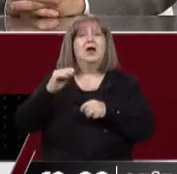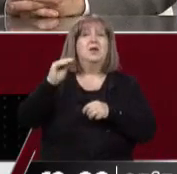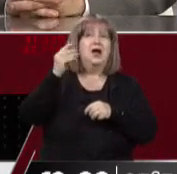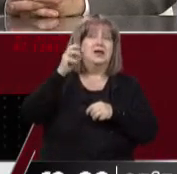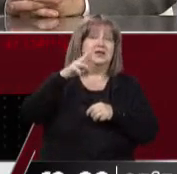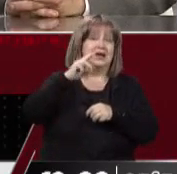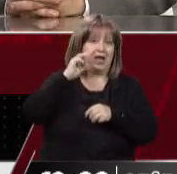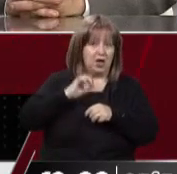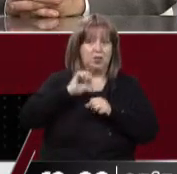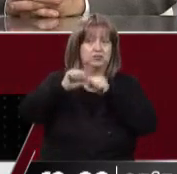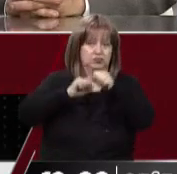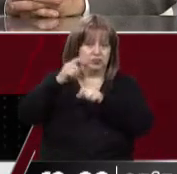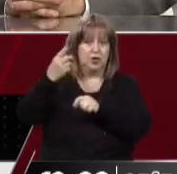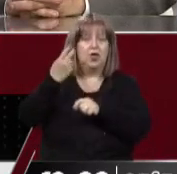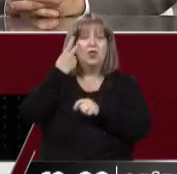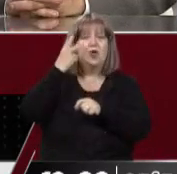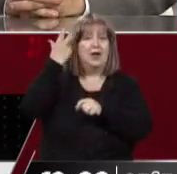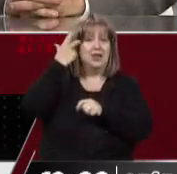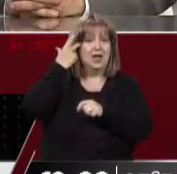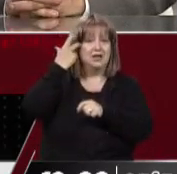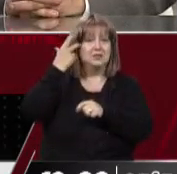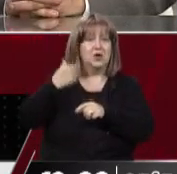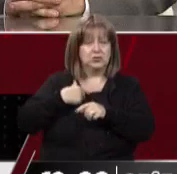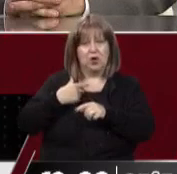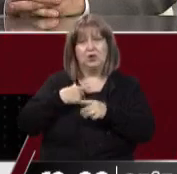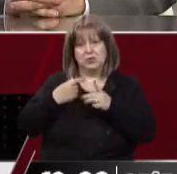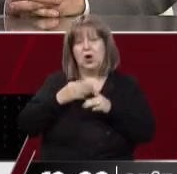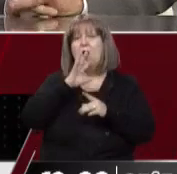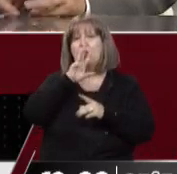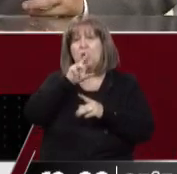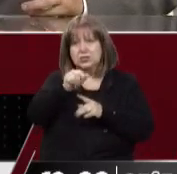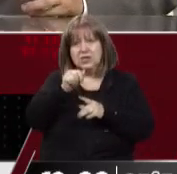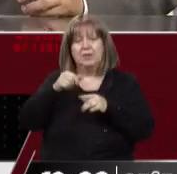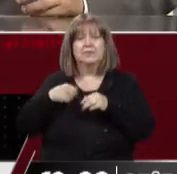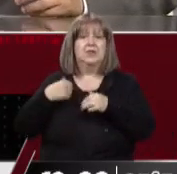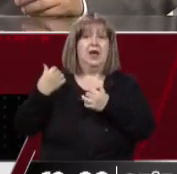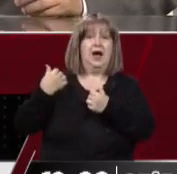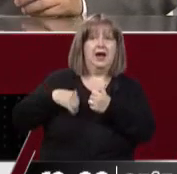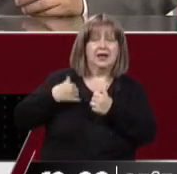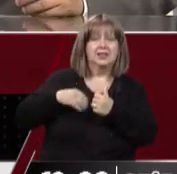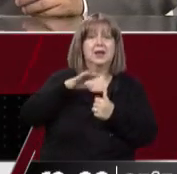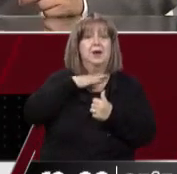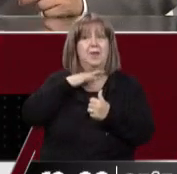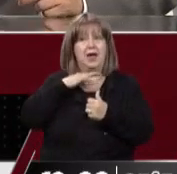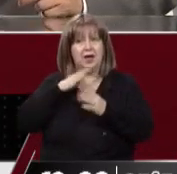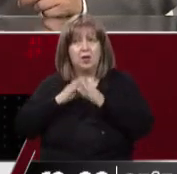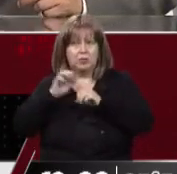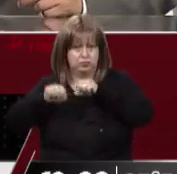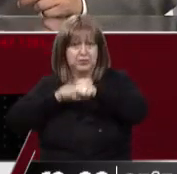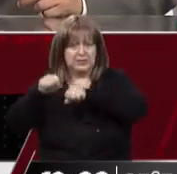Janeiro, 2018 el gran viaje a Rusia, crucé Latinoamérica desde Argentina a México, y después desde España